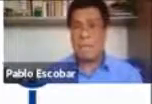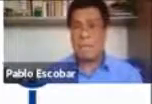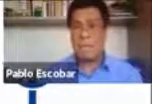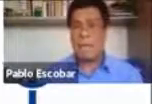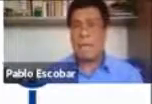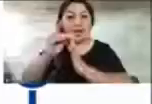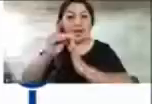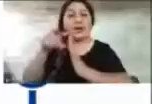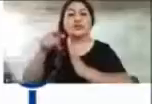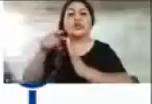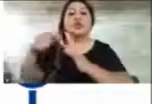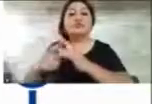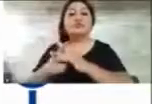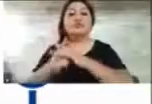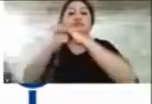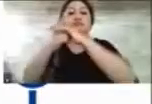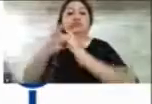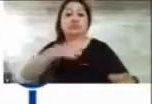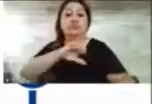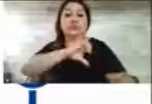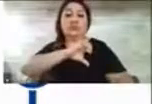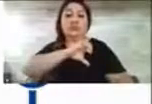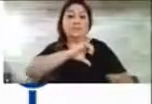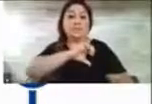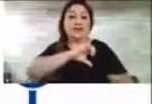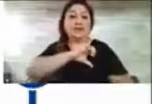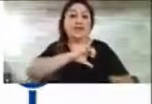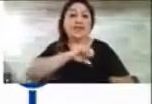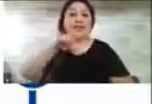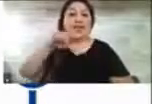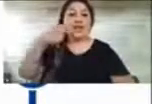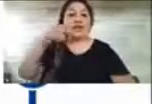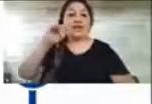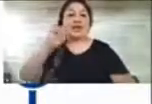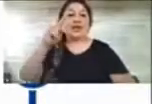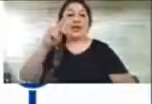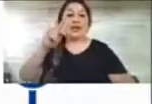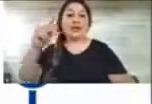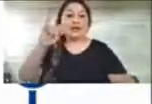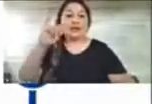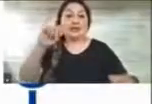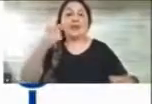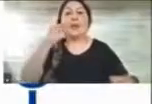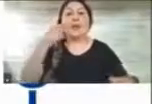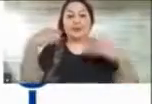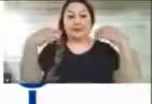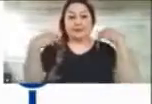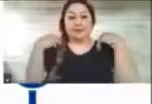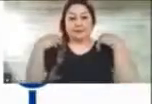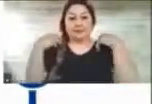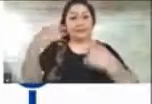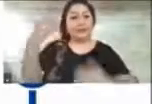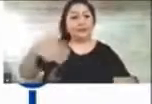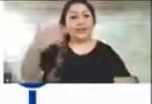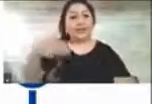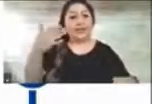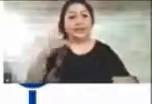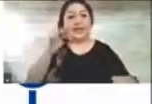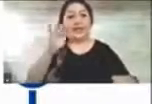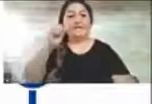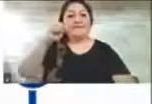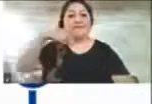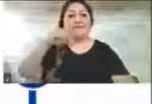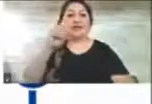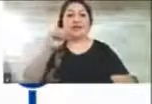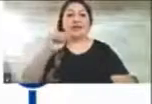en España a cargo de Heikki Liikkinen. Heikki Liikkinen es un importante investigador finlandés, quien junto a